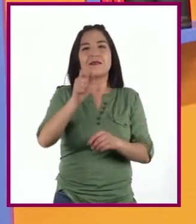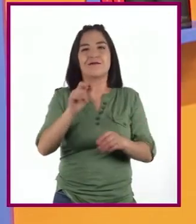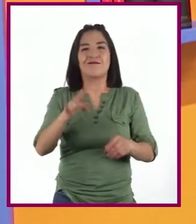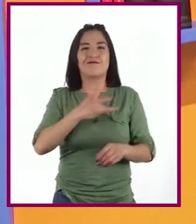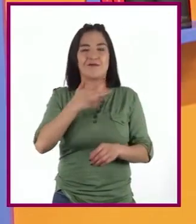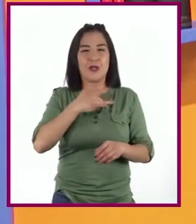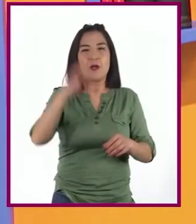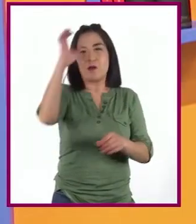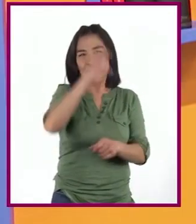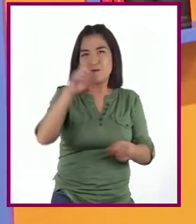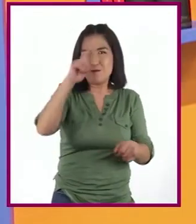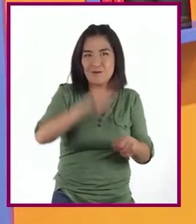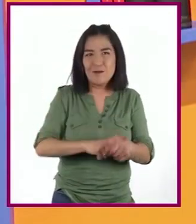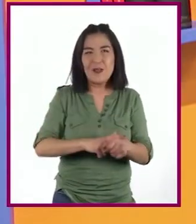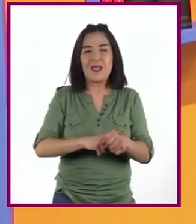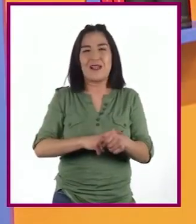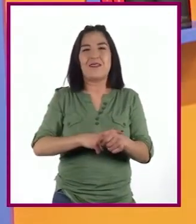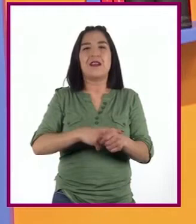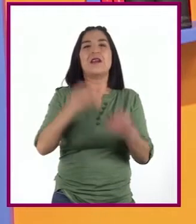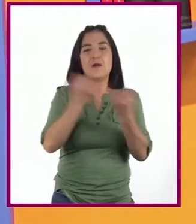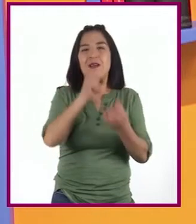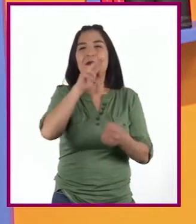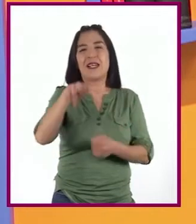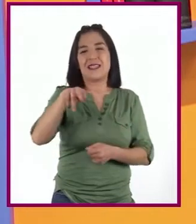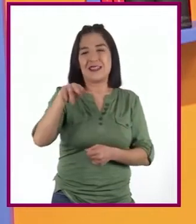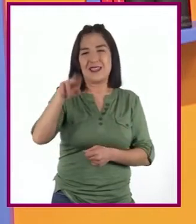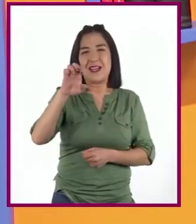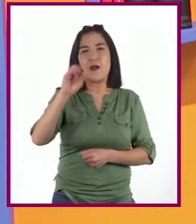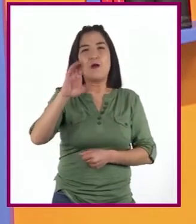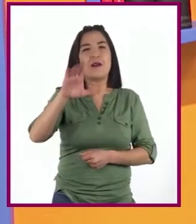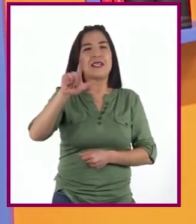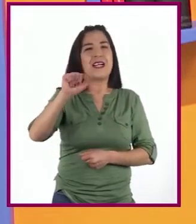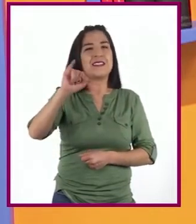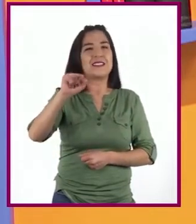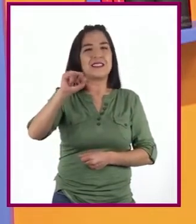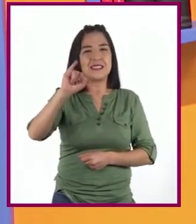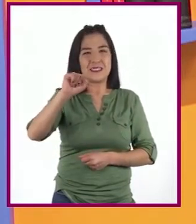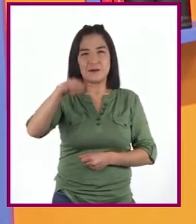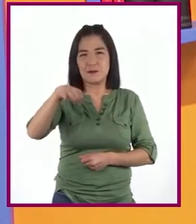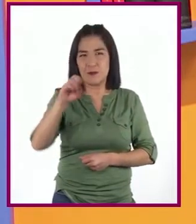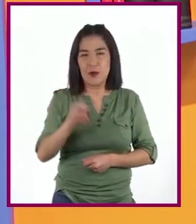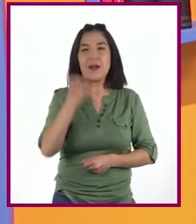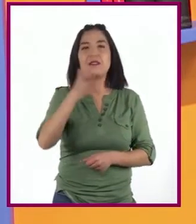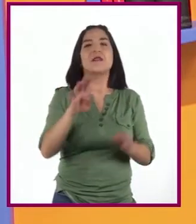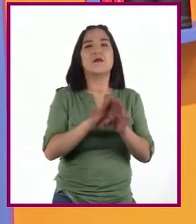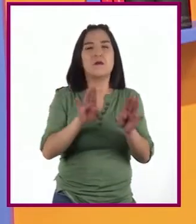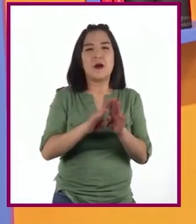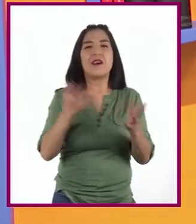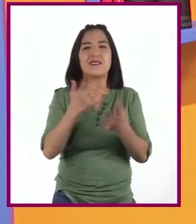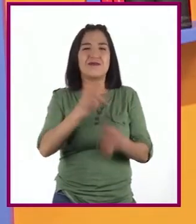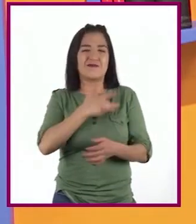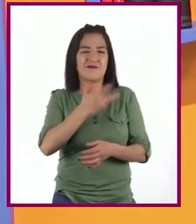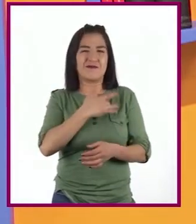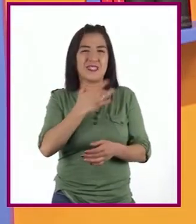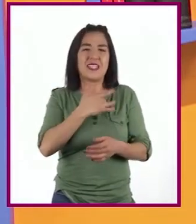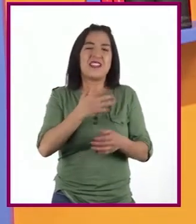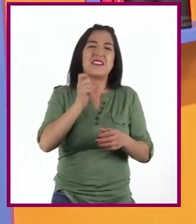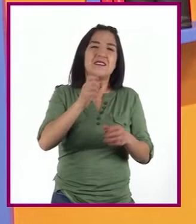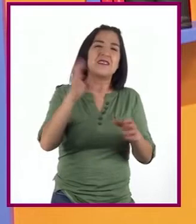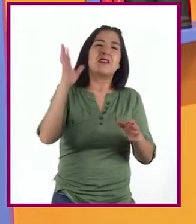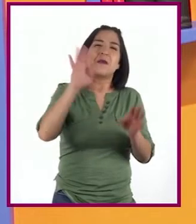contexto sociocultural y con el neoclasicismo, el romanticismo desarrolló una nostalgia por el